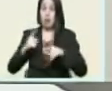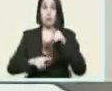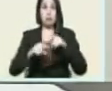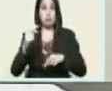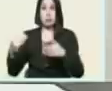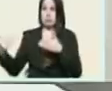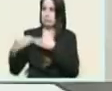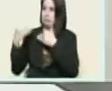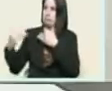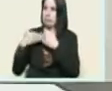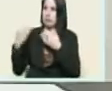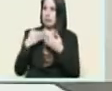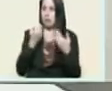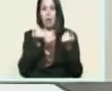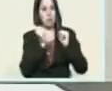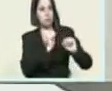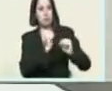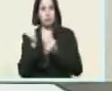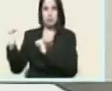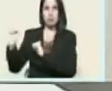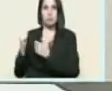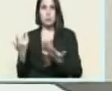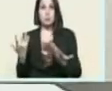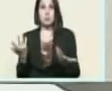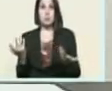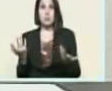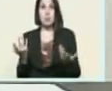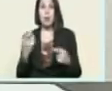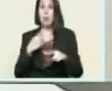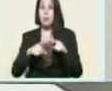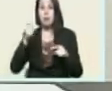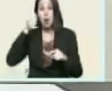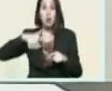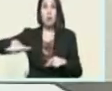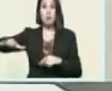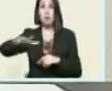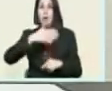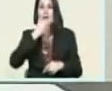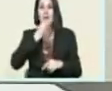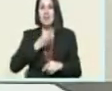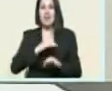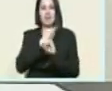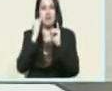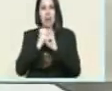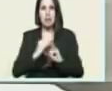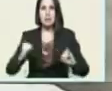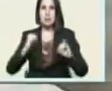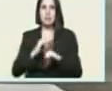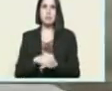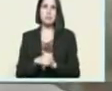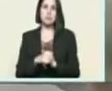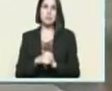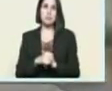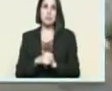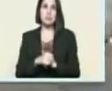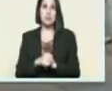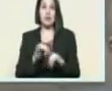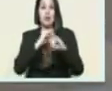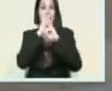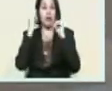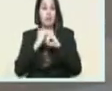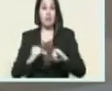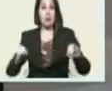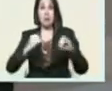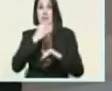nos atacan por un lado, nos defendemos por el otro. Pero nuestro pueblo va a tener sus navidades felices, sus navidades en